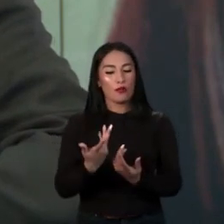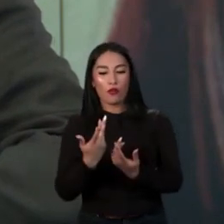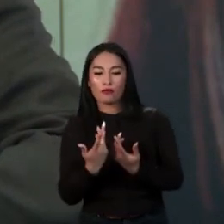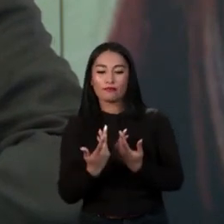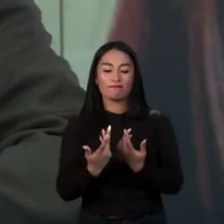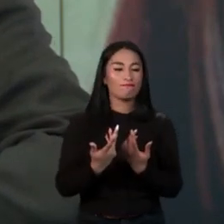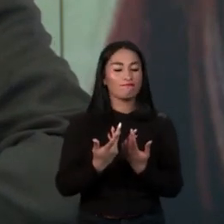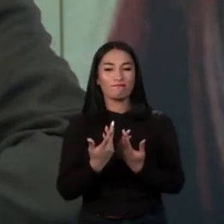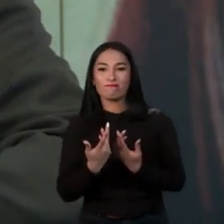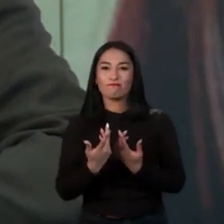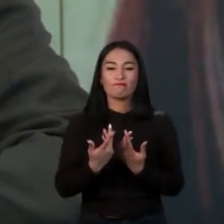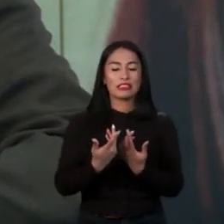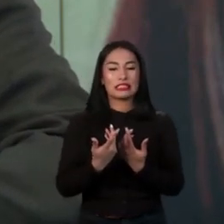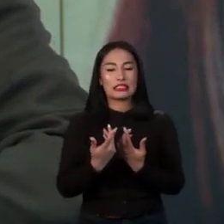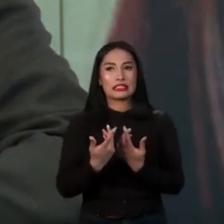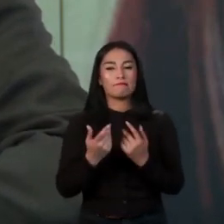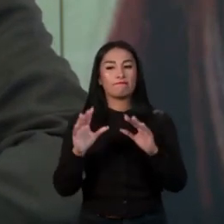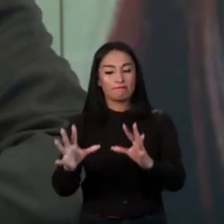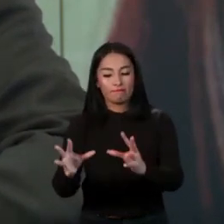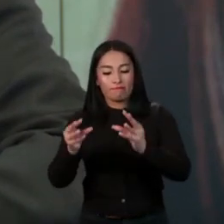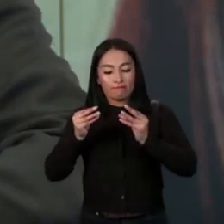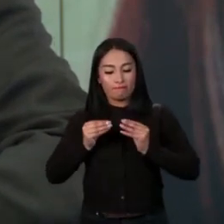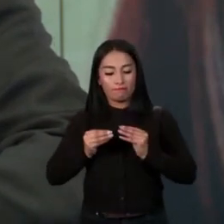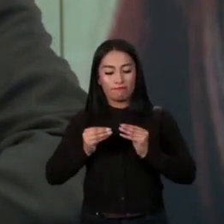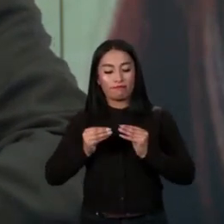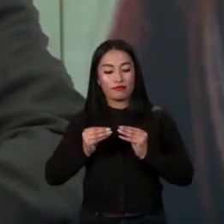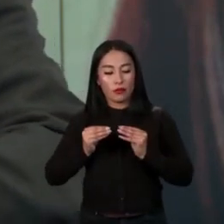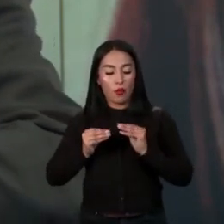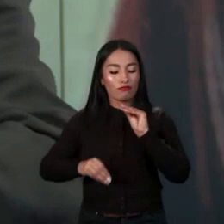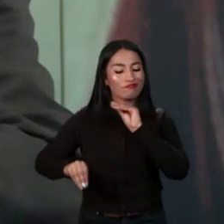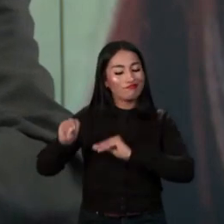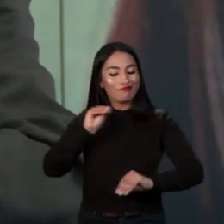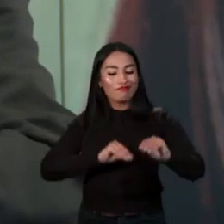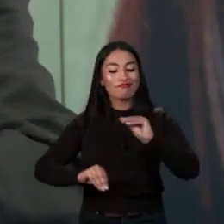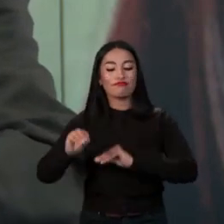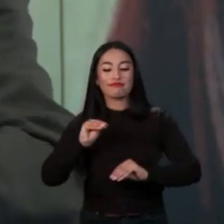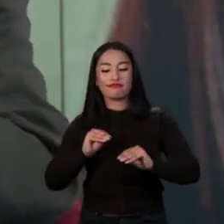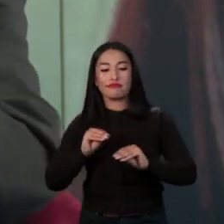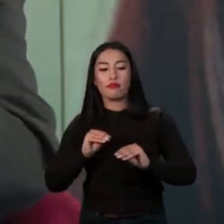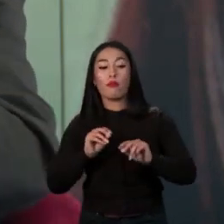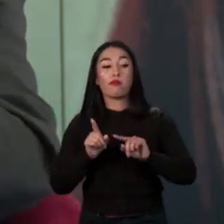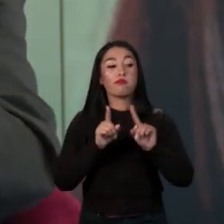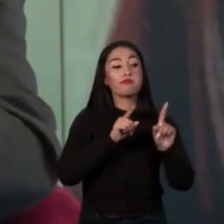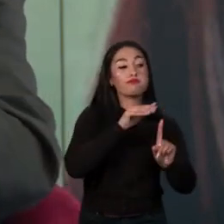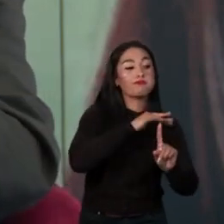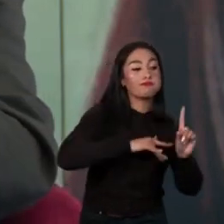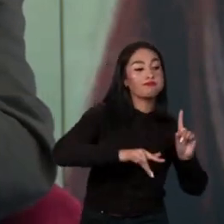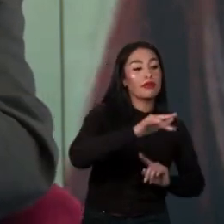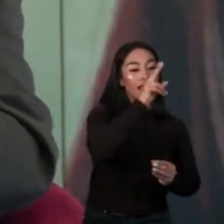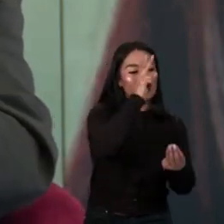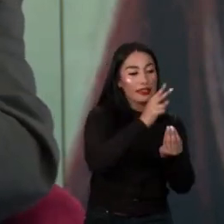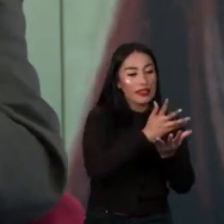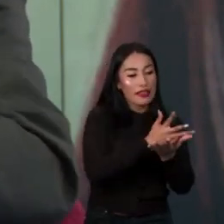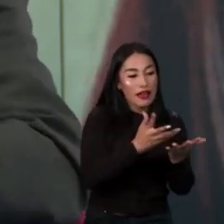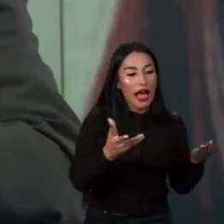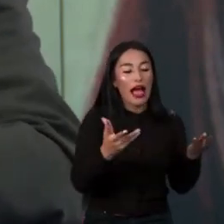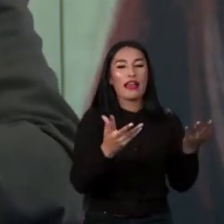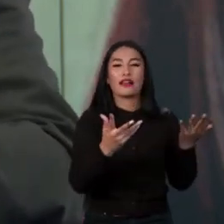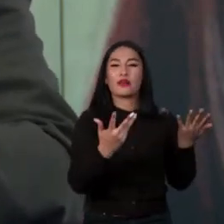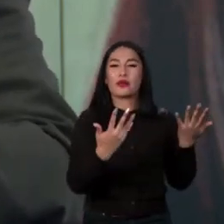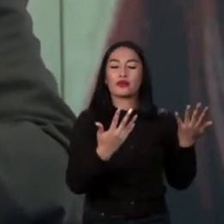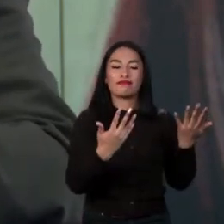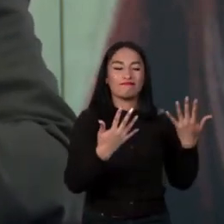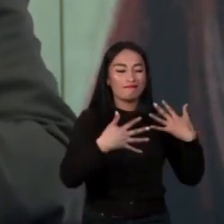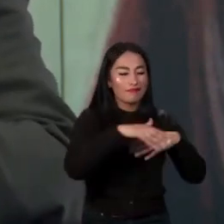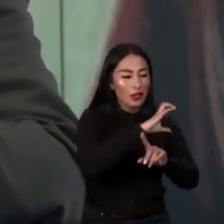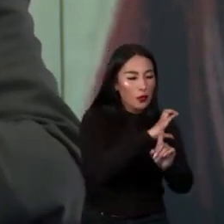sentido, una significación desde los entornos que van construidos a partir de la diversidad, de la pluralidad, que